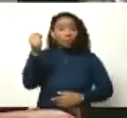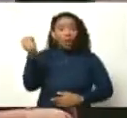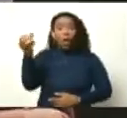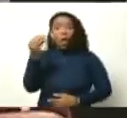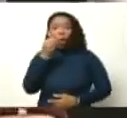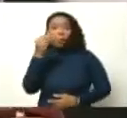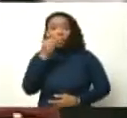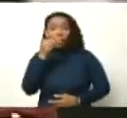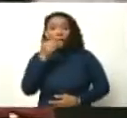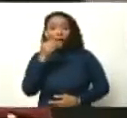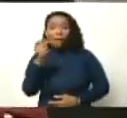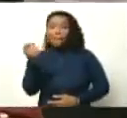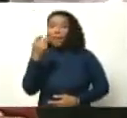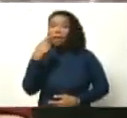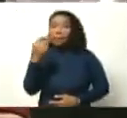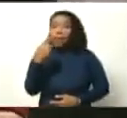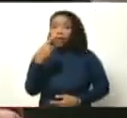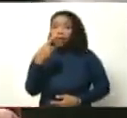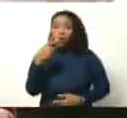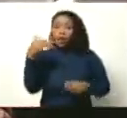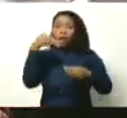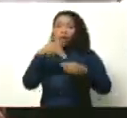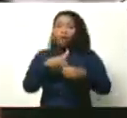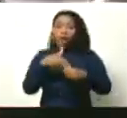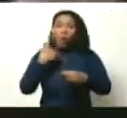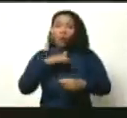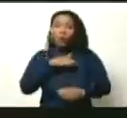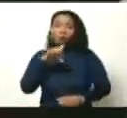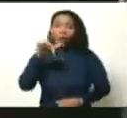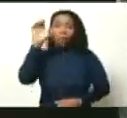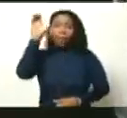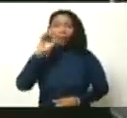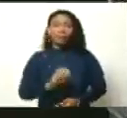alimentos, medicamentos y combustible a nuestra patria.